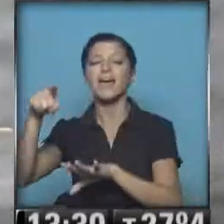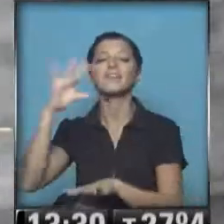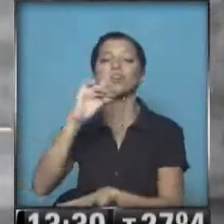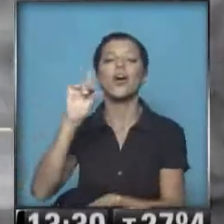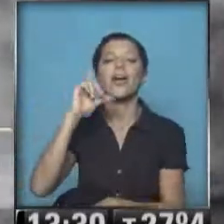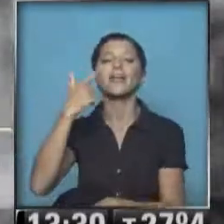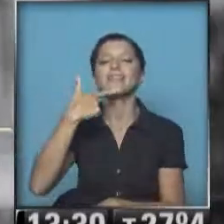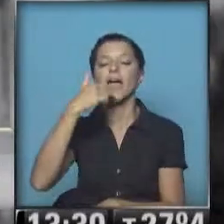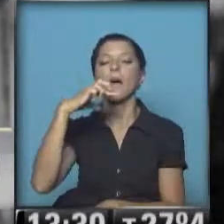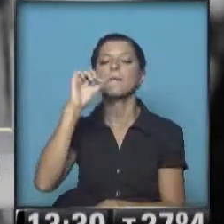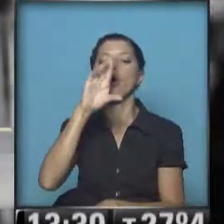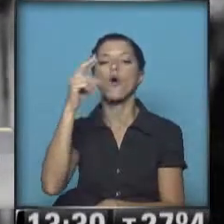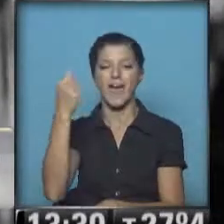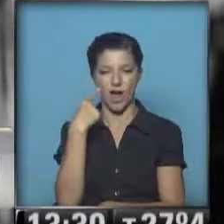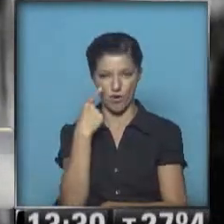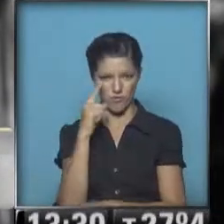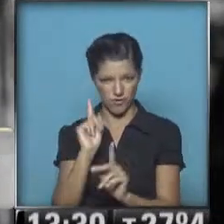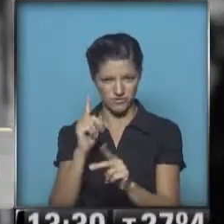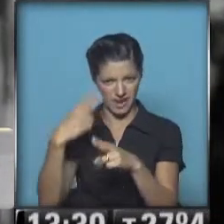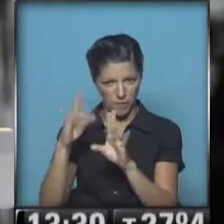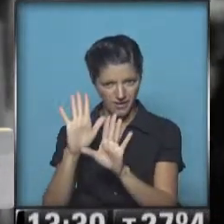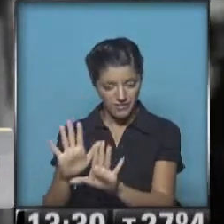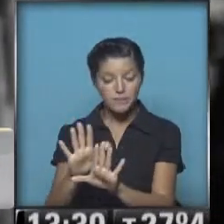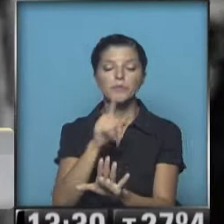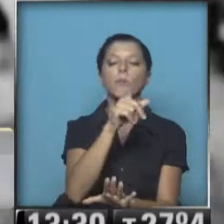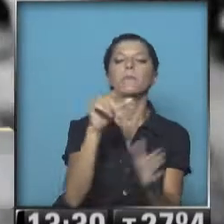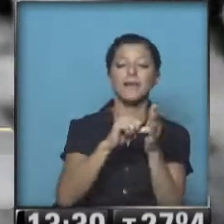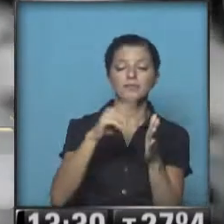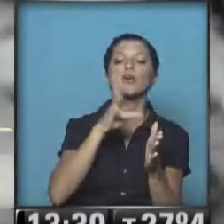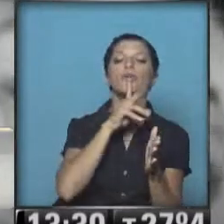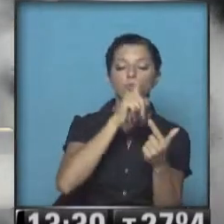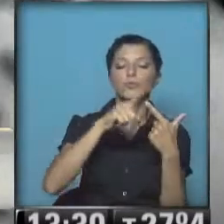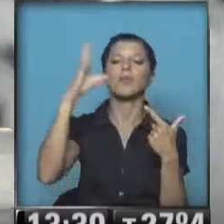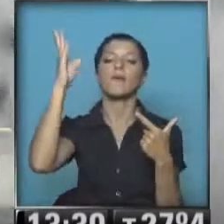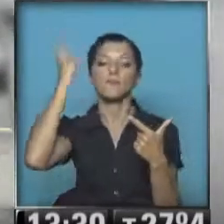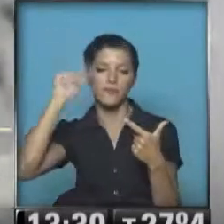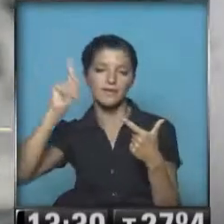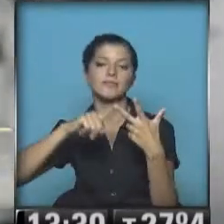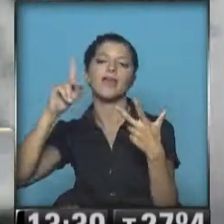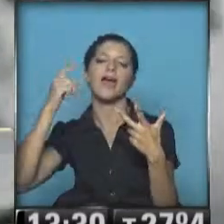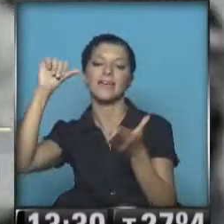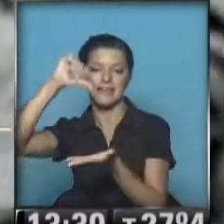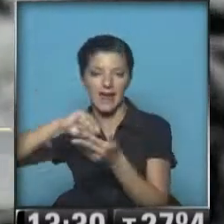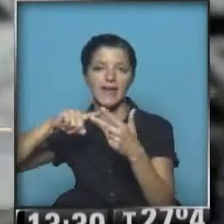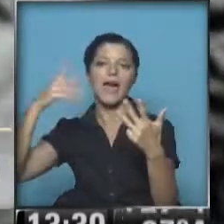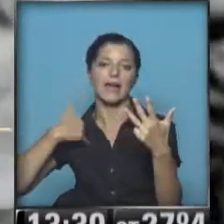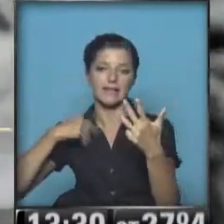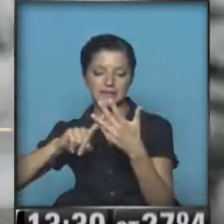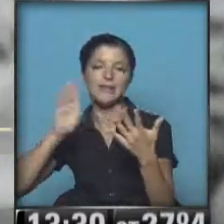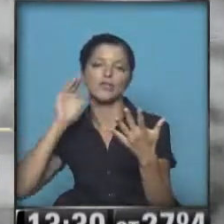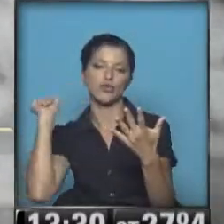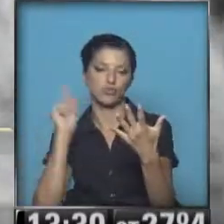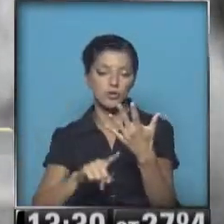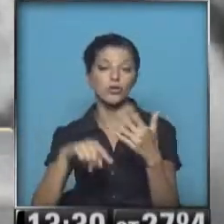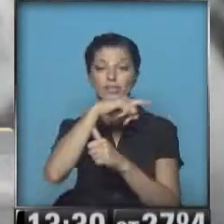diáspora. En países como Estados Unidos, Rusia, Francia, Irán e incluso la Argentina, la comunidad armenia